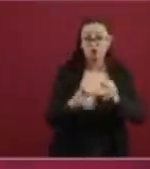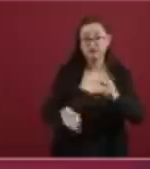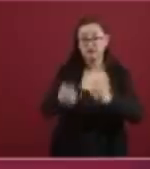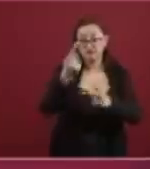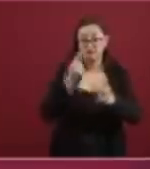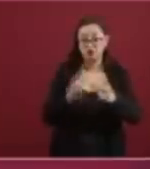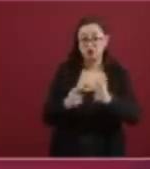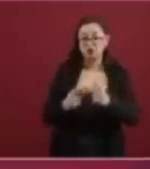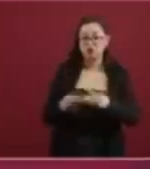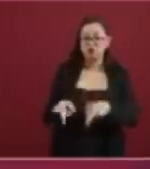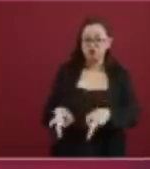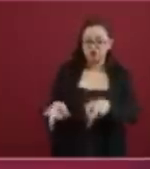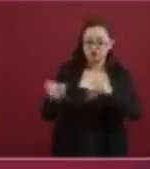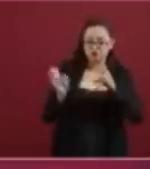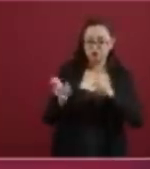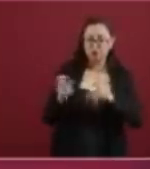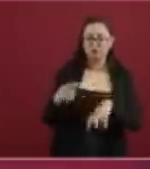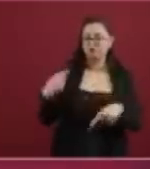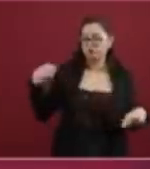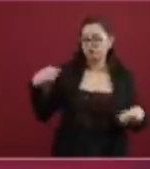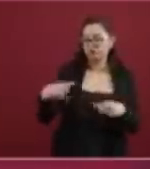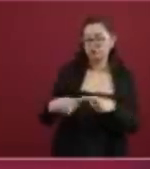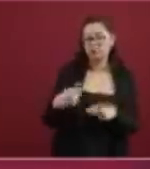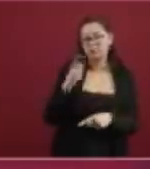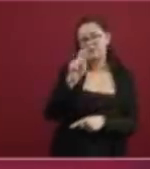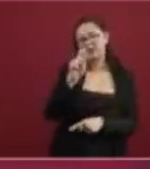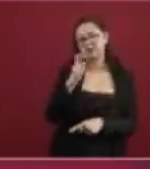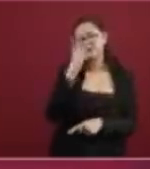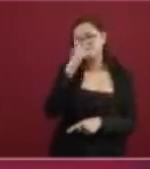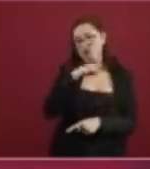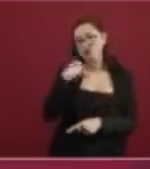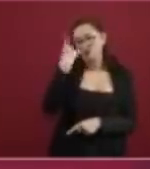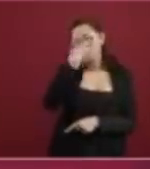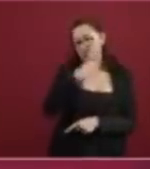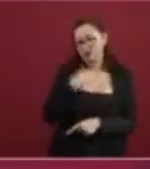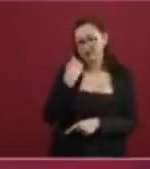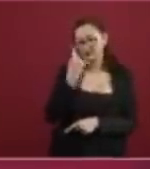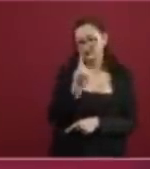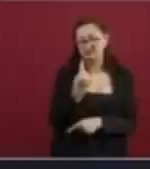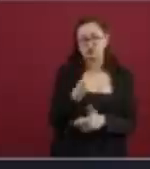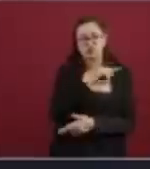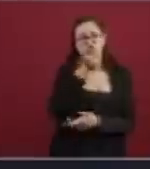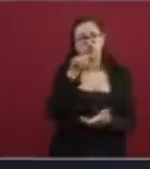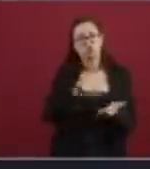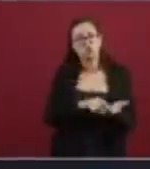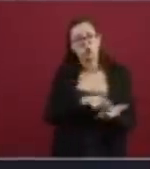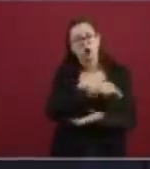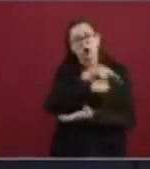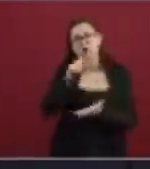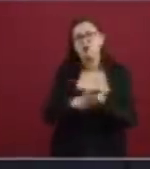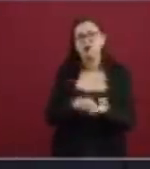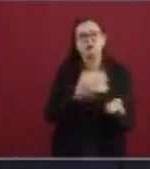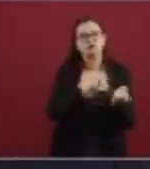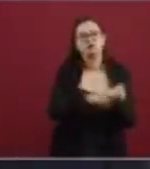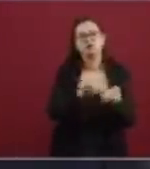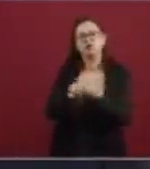cometidos en las últimas 24 horas, en qué lugares, ¿sí?